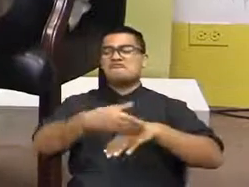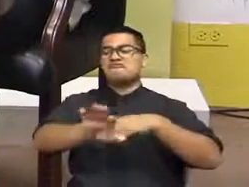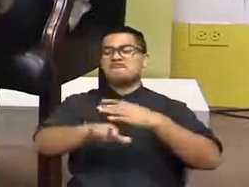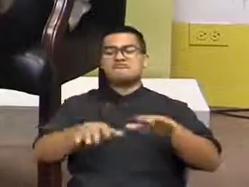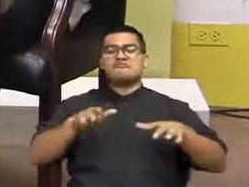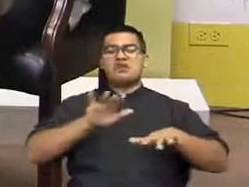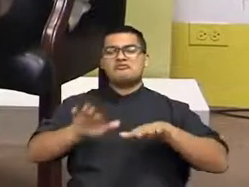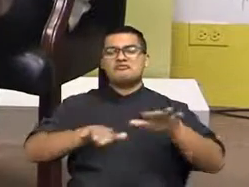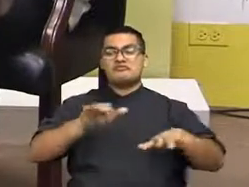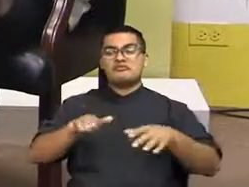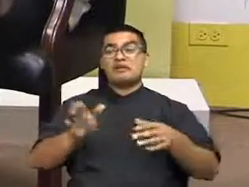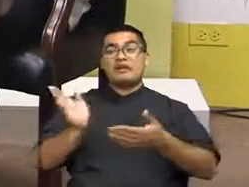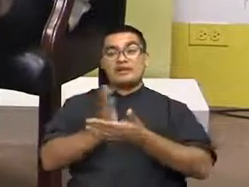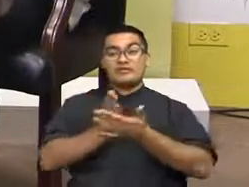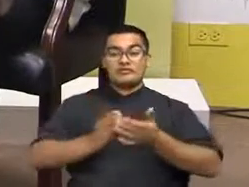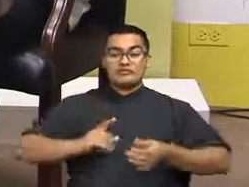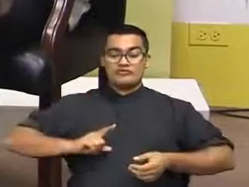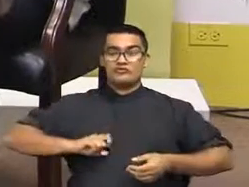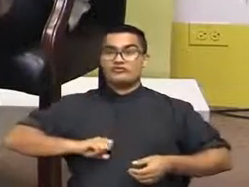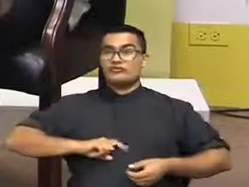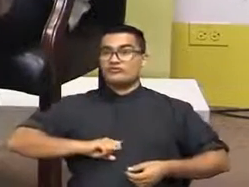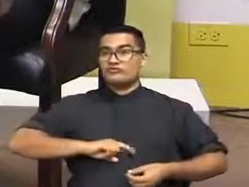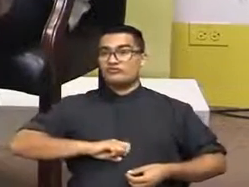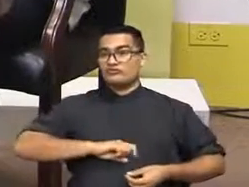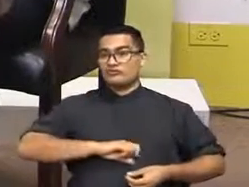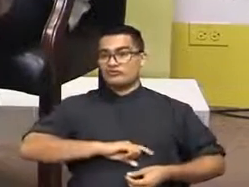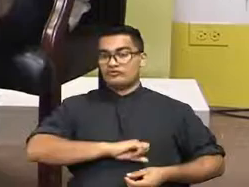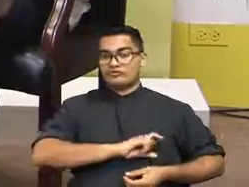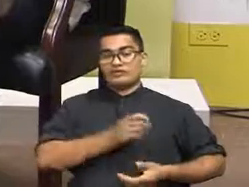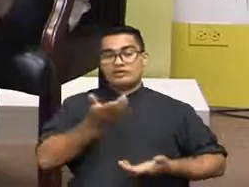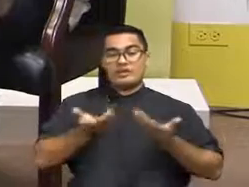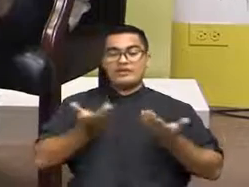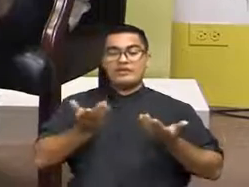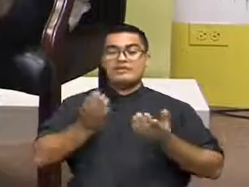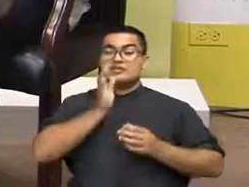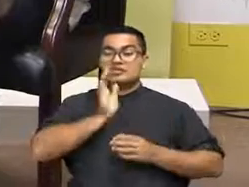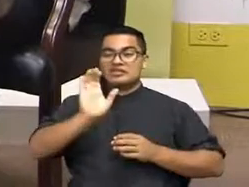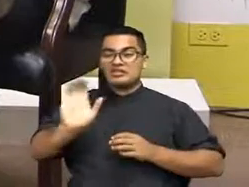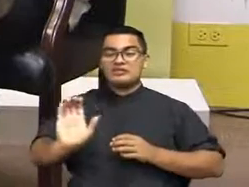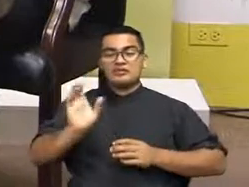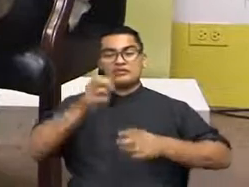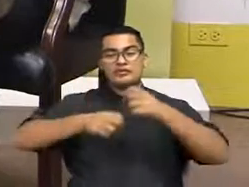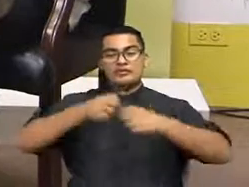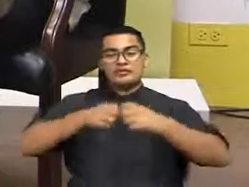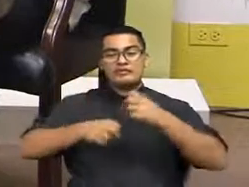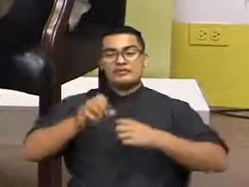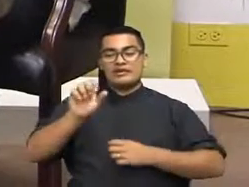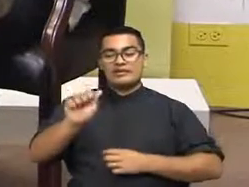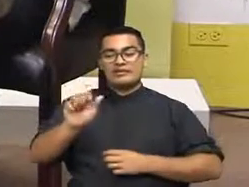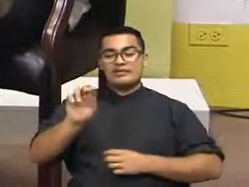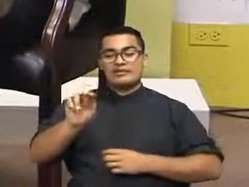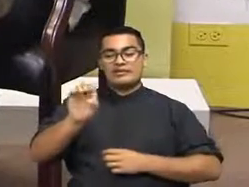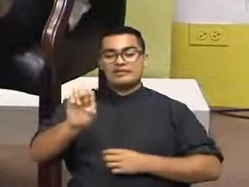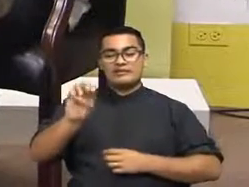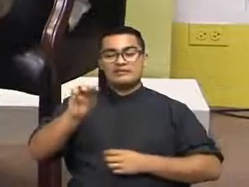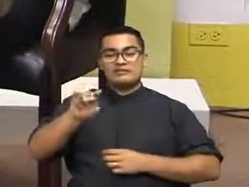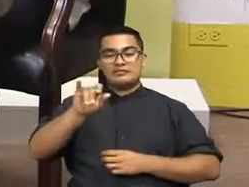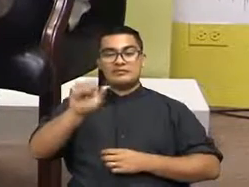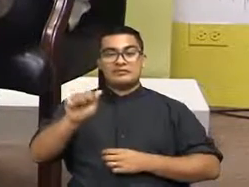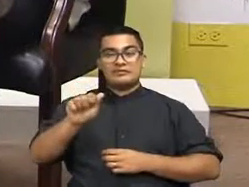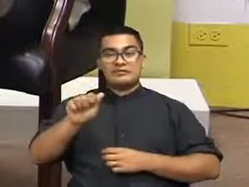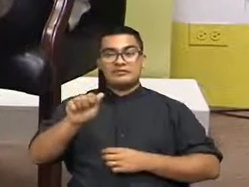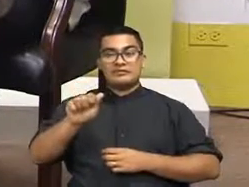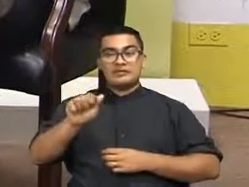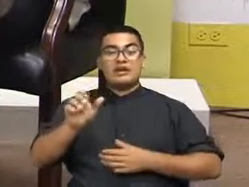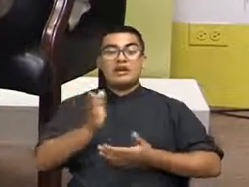causa de que la persona o el niño padezca anemia, precisamente porque hay un tipo de parásito que chupa la